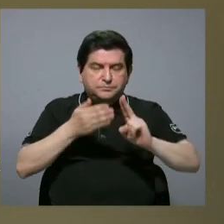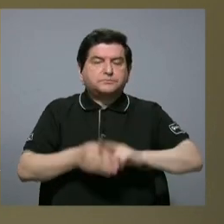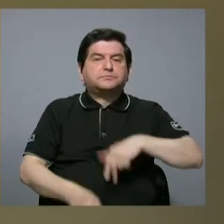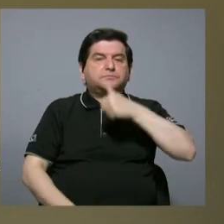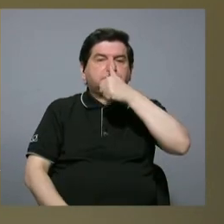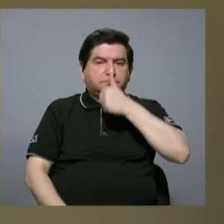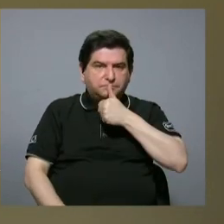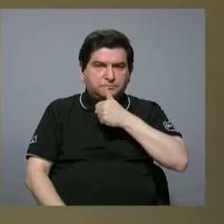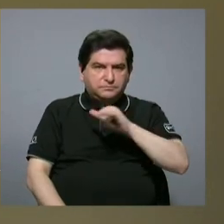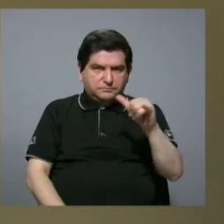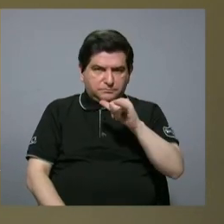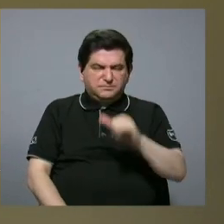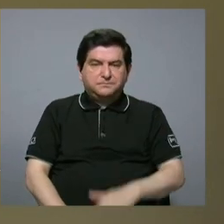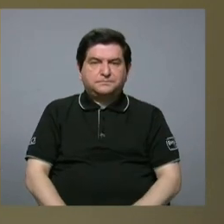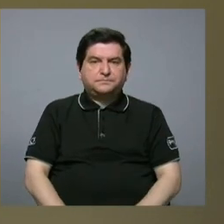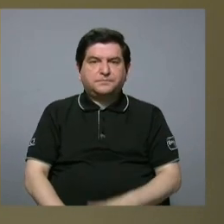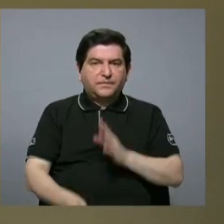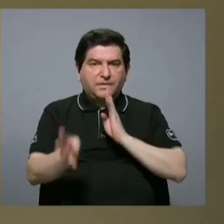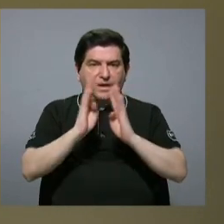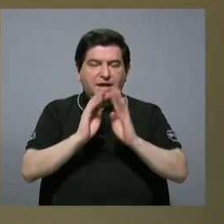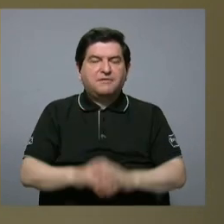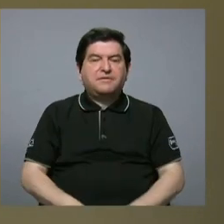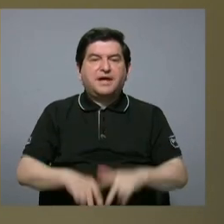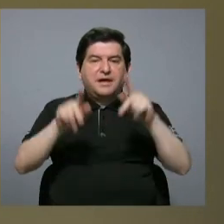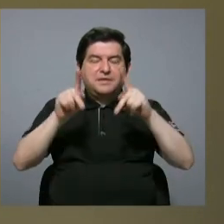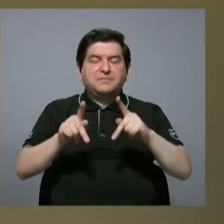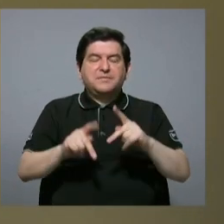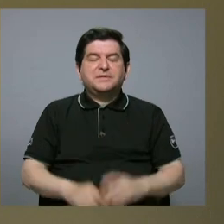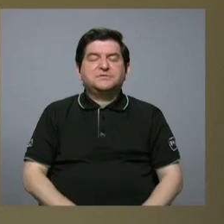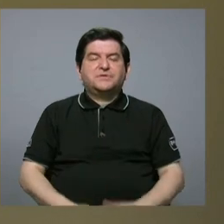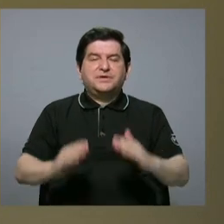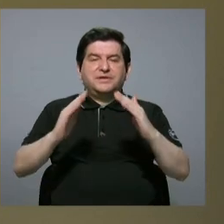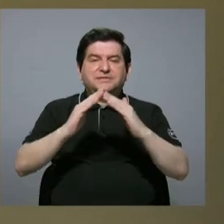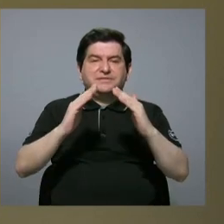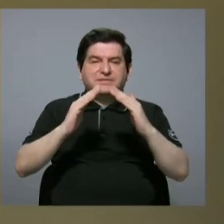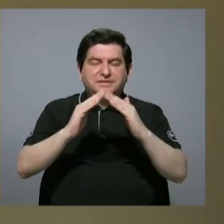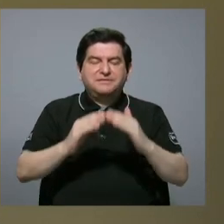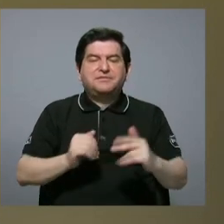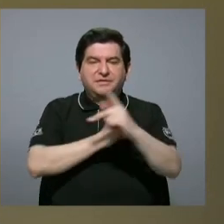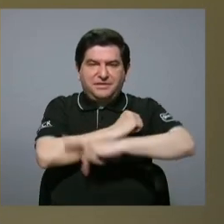privadas. Aquí hablamos de los habitantes del país, de manera que